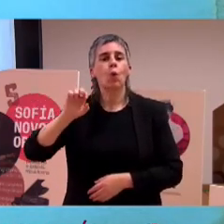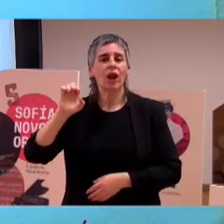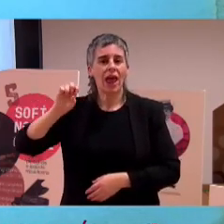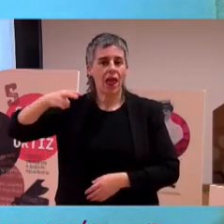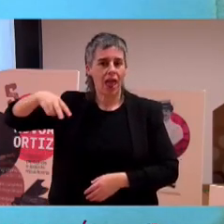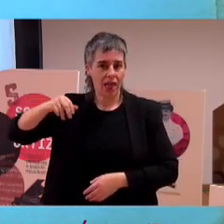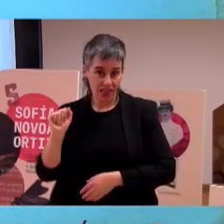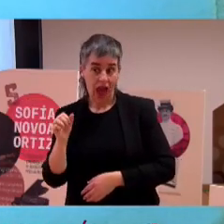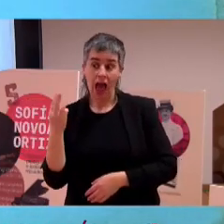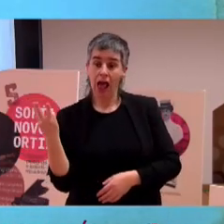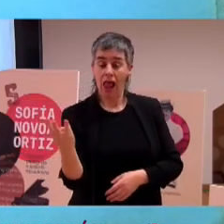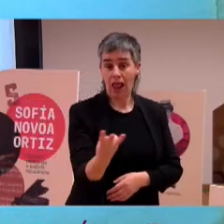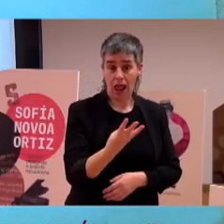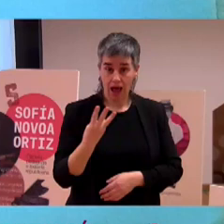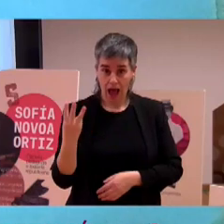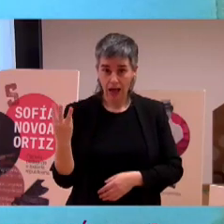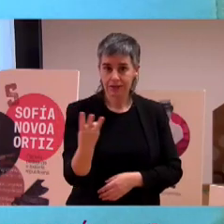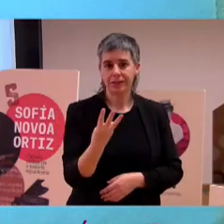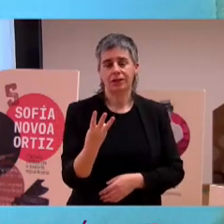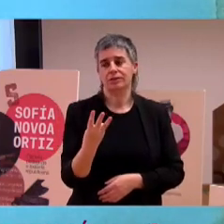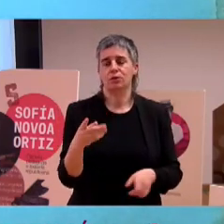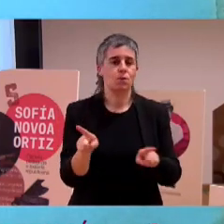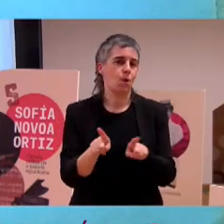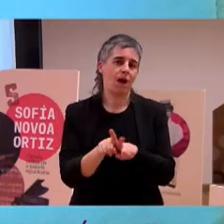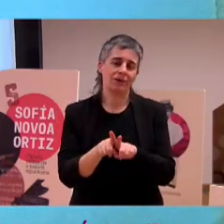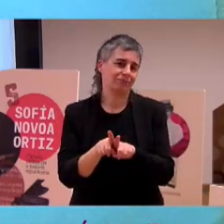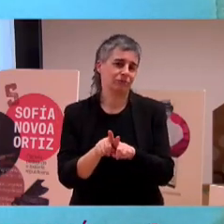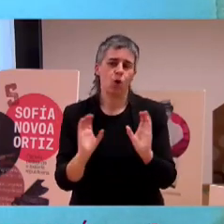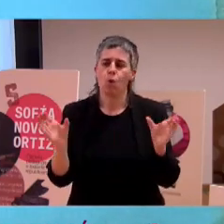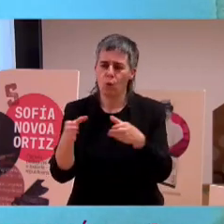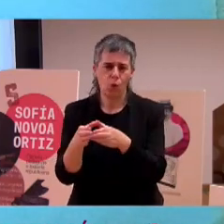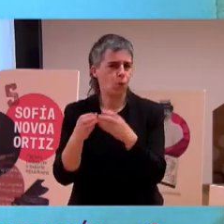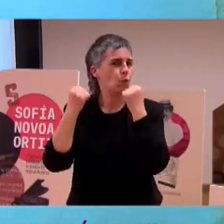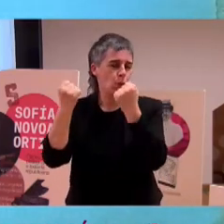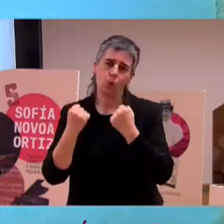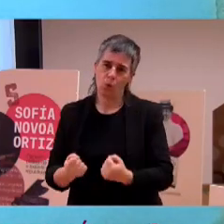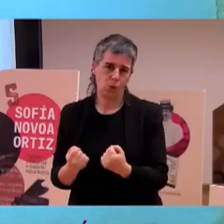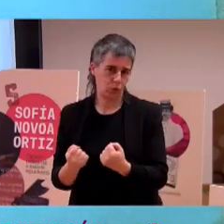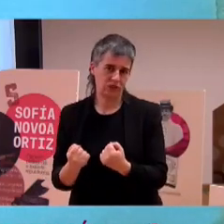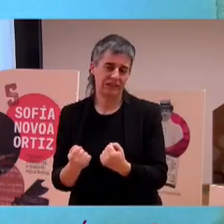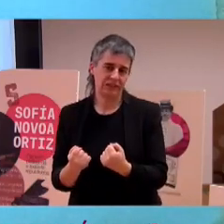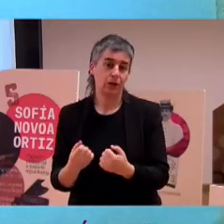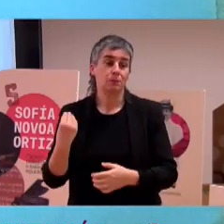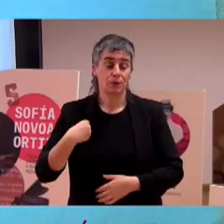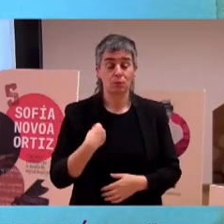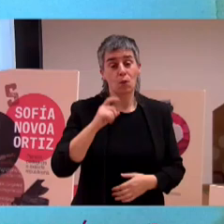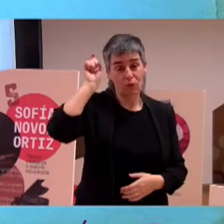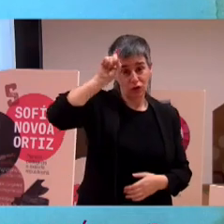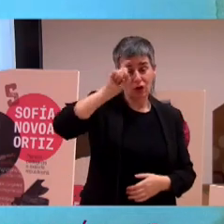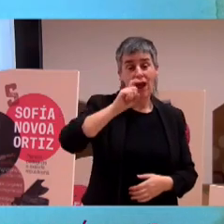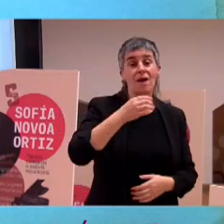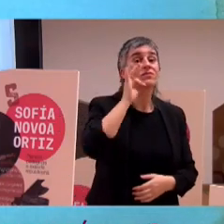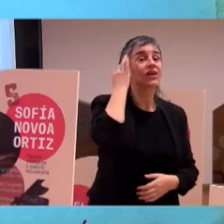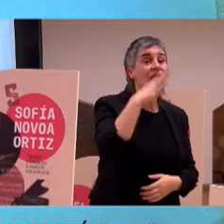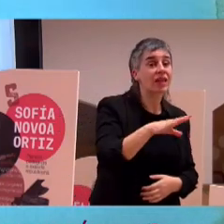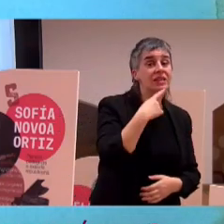forman o trío estelar, como decía unha profesora de francés, do departamento de francés, decía que era o